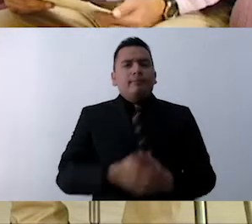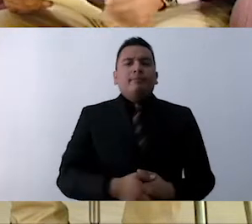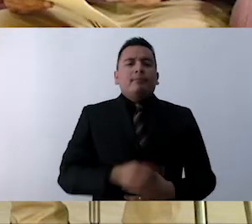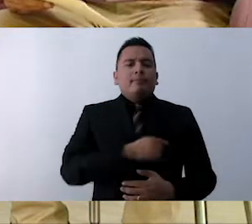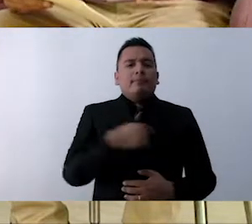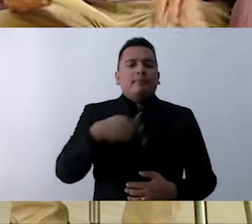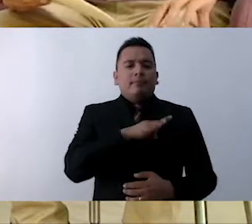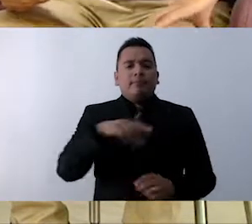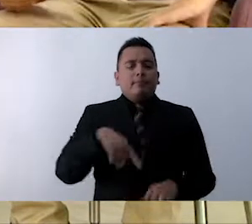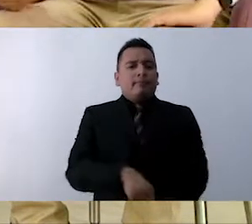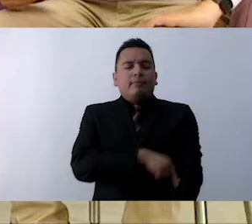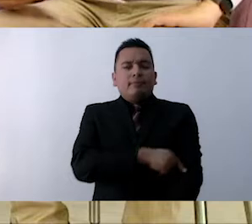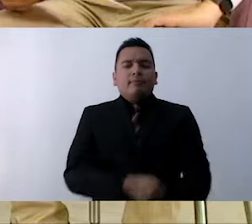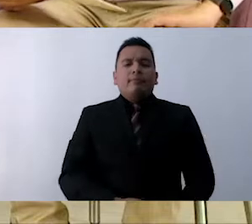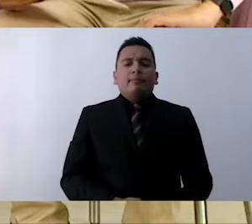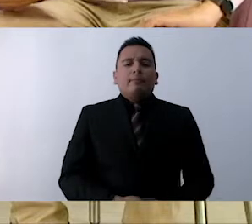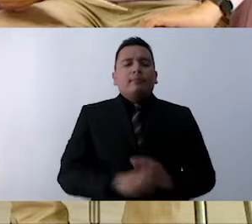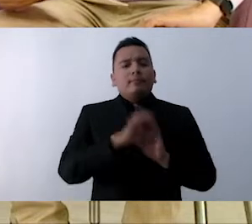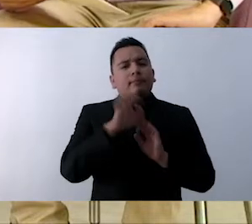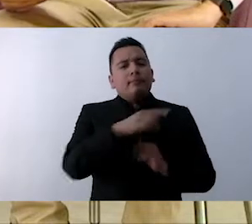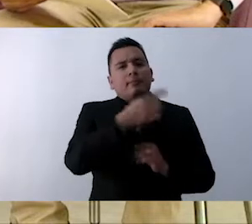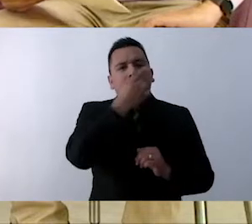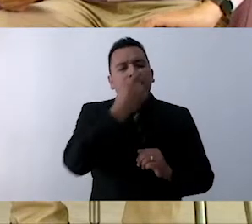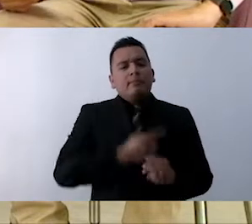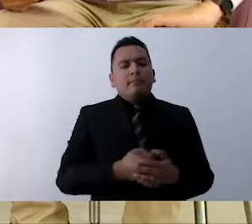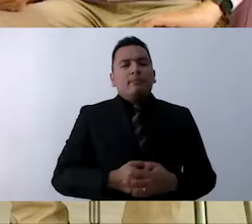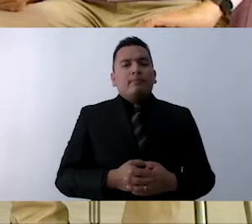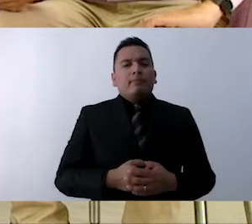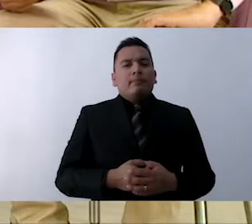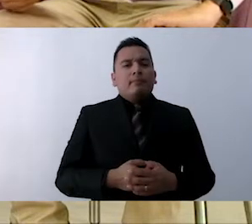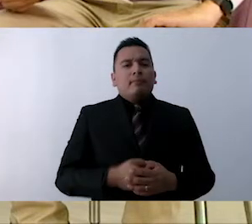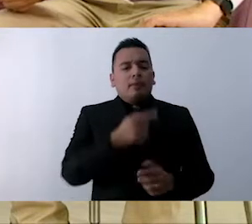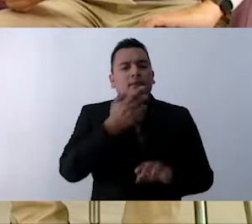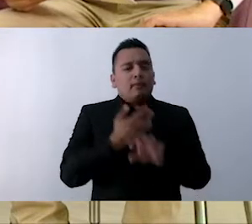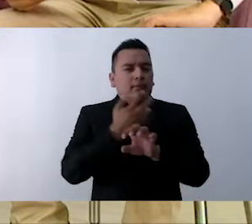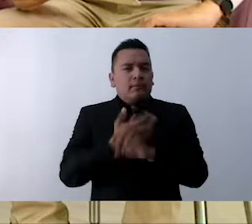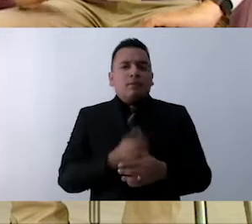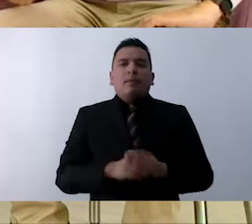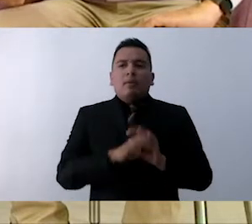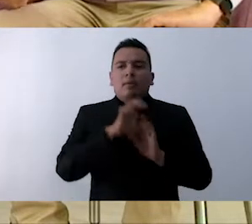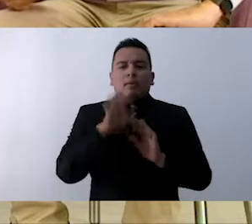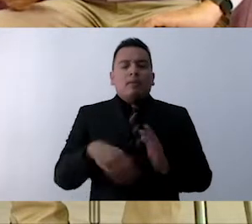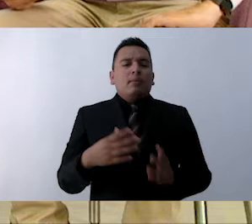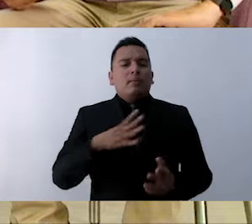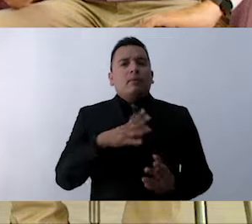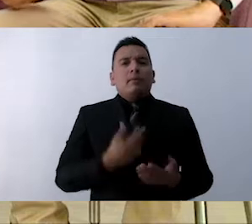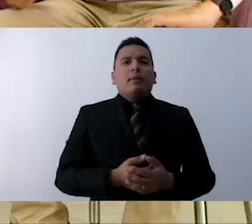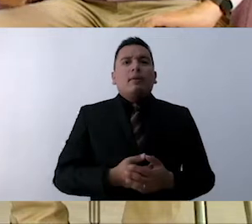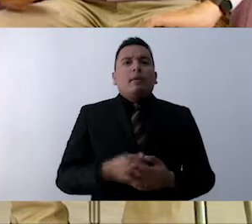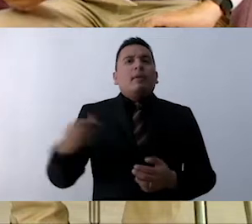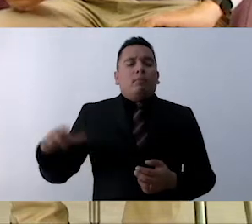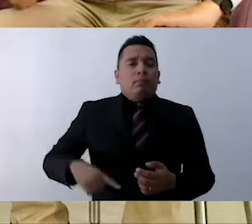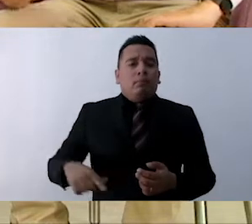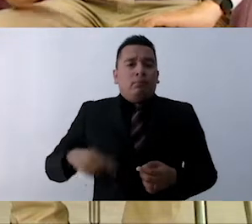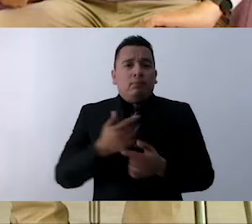que podríamos ampliar un poco más. Desde tu punto de vista, en los estados, hablábamos de